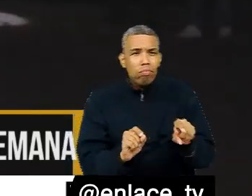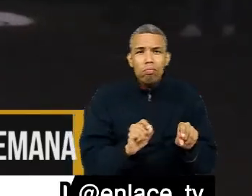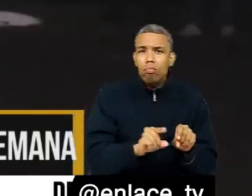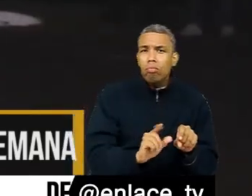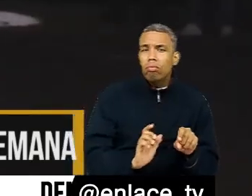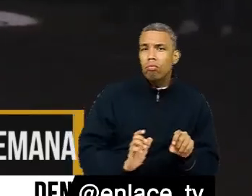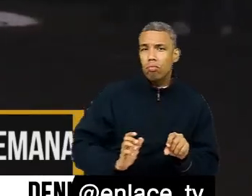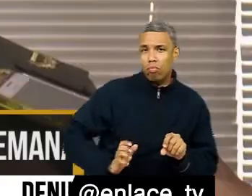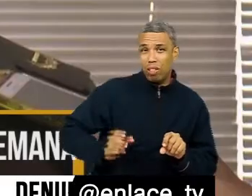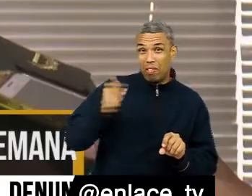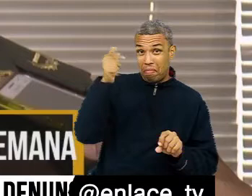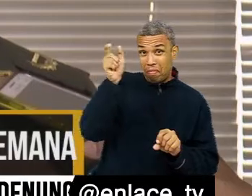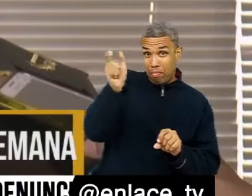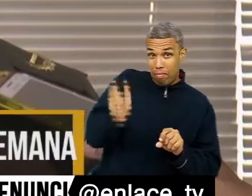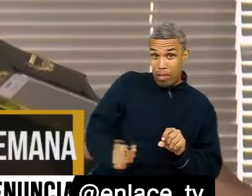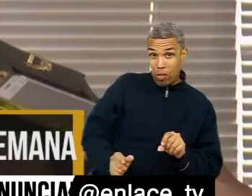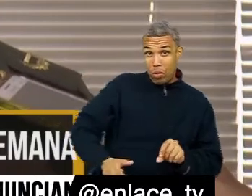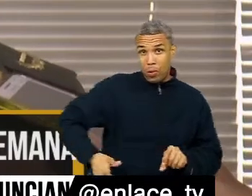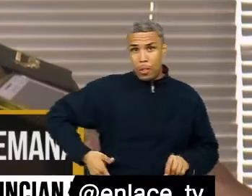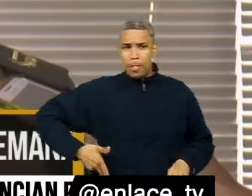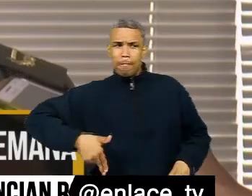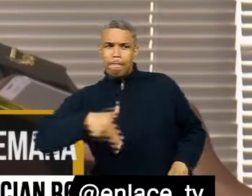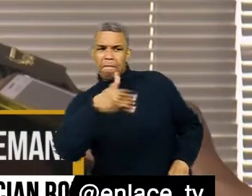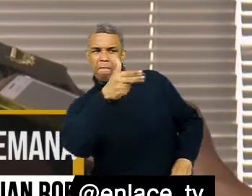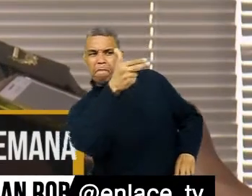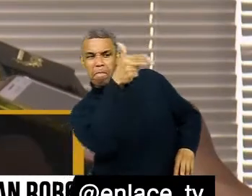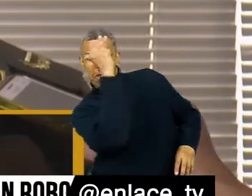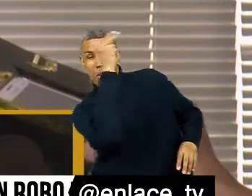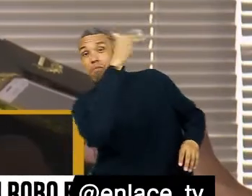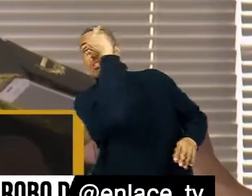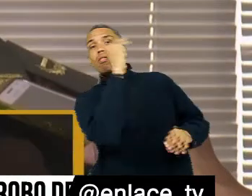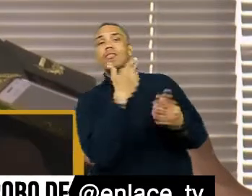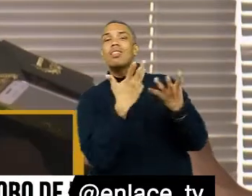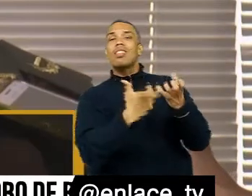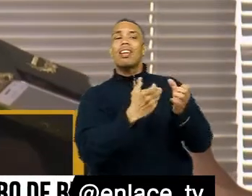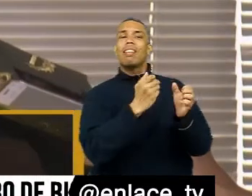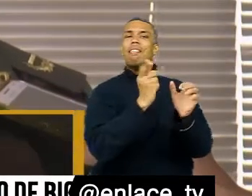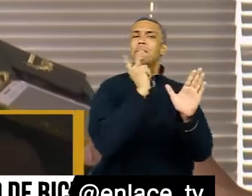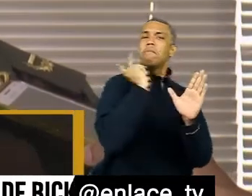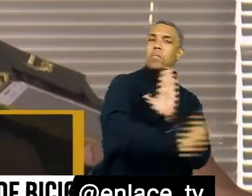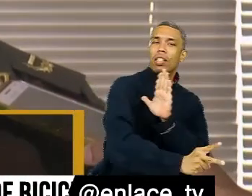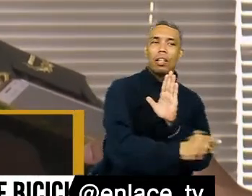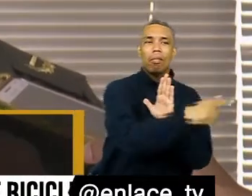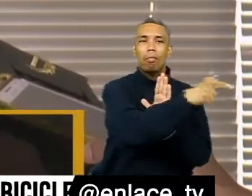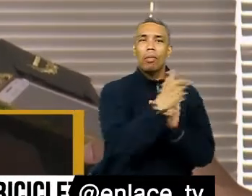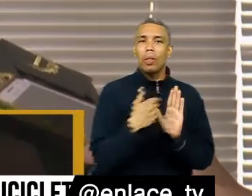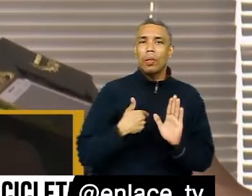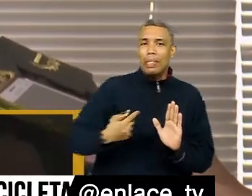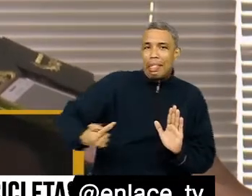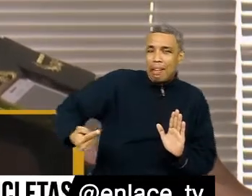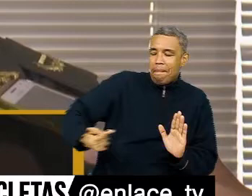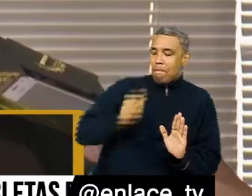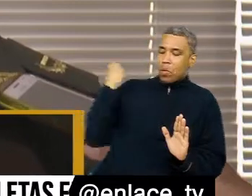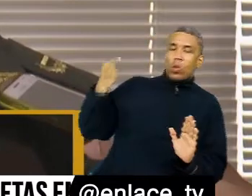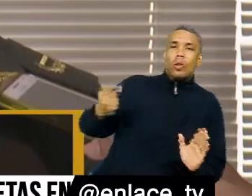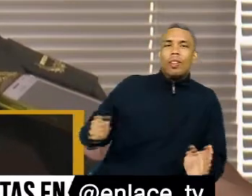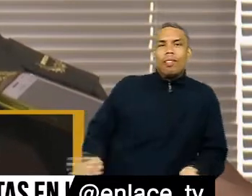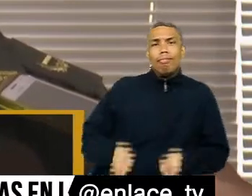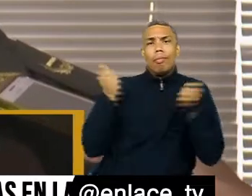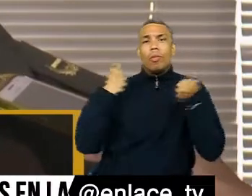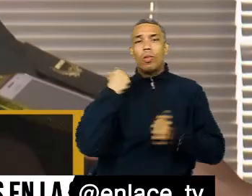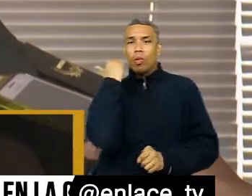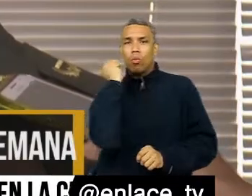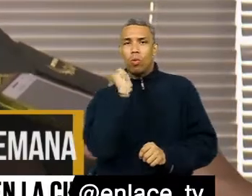fuego. Ya estamos indagando, averiguando cuál fue la situación. Son hechos confusos y bueno, pues